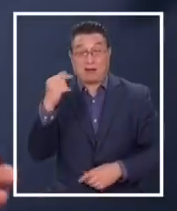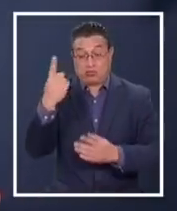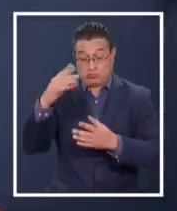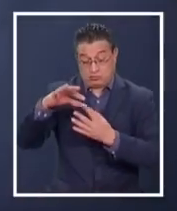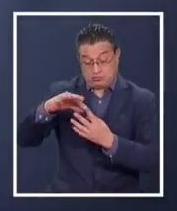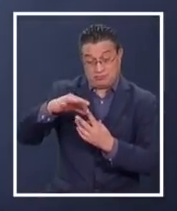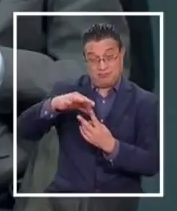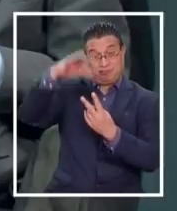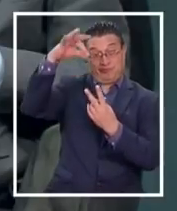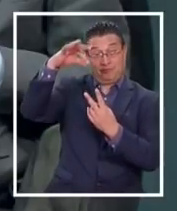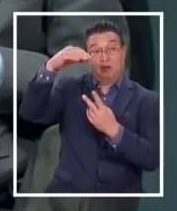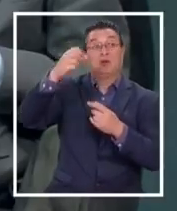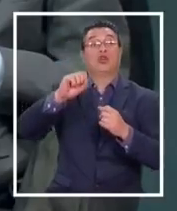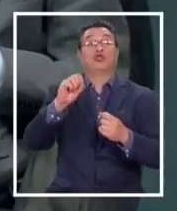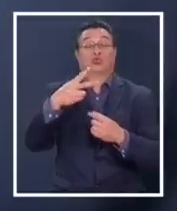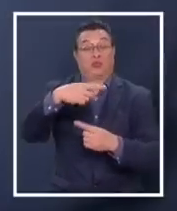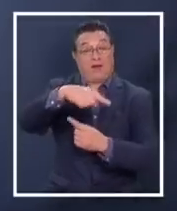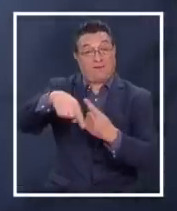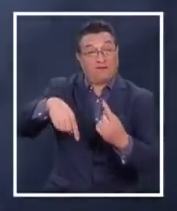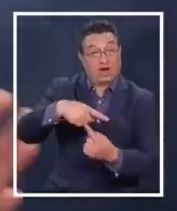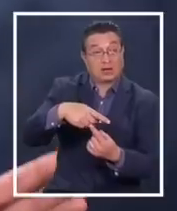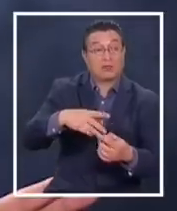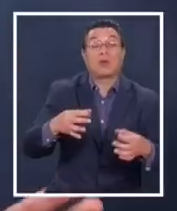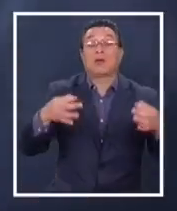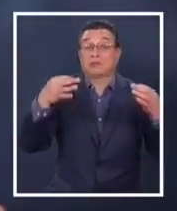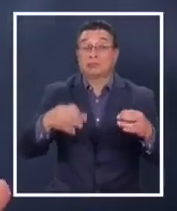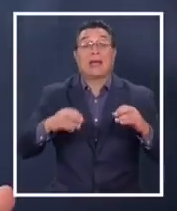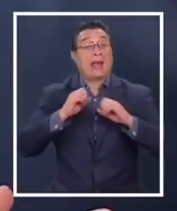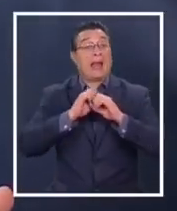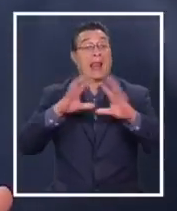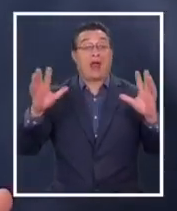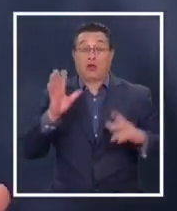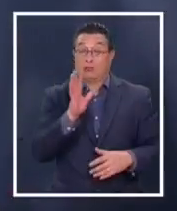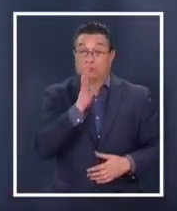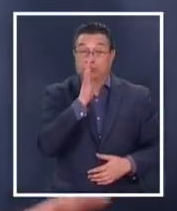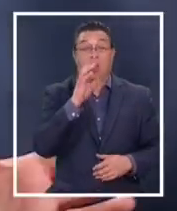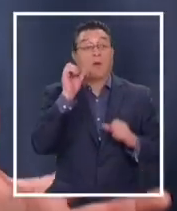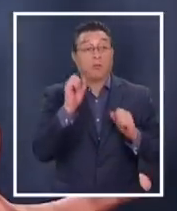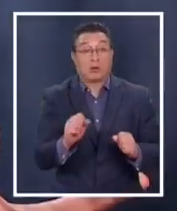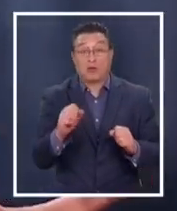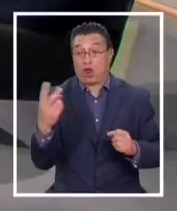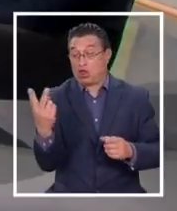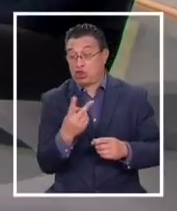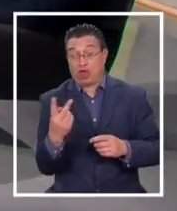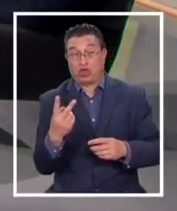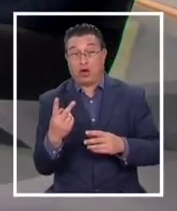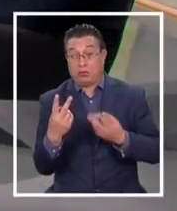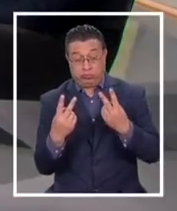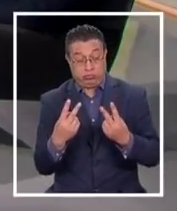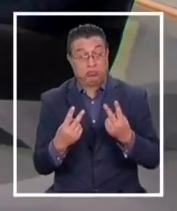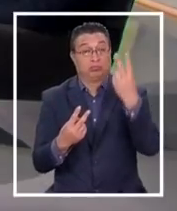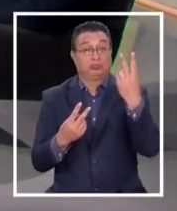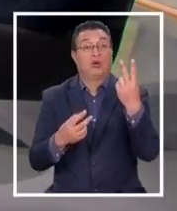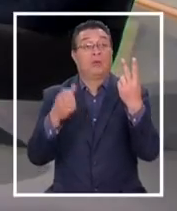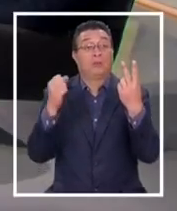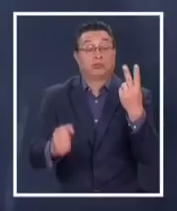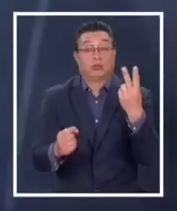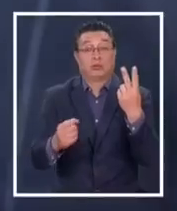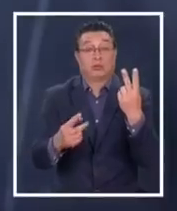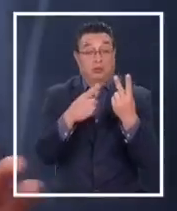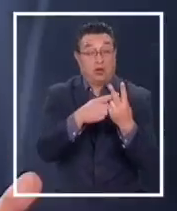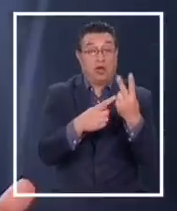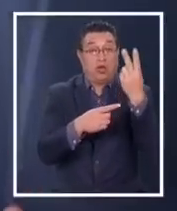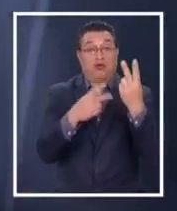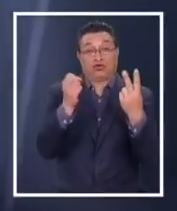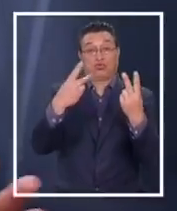candidato o candidata pase a la segunda vuelta, lo que tampoco está tan claro. Puede darse perfectamente que los dos candidatos mejor posicionados de la oposición